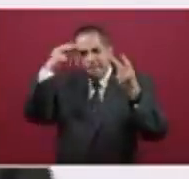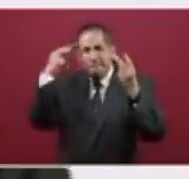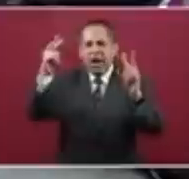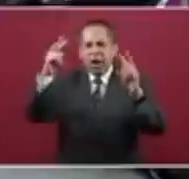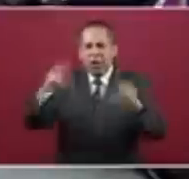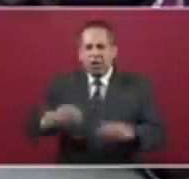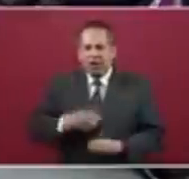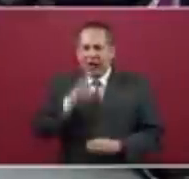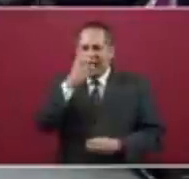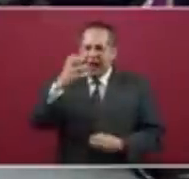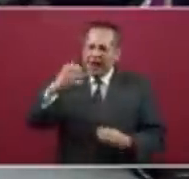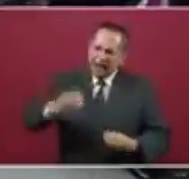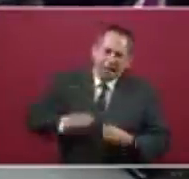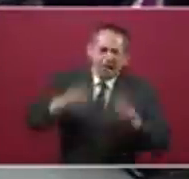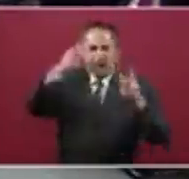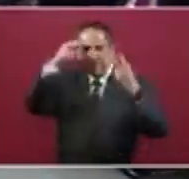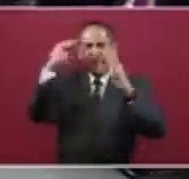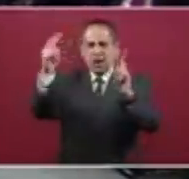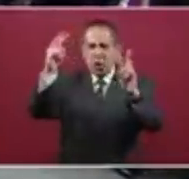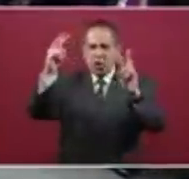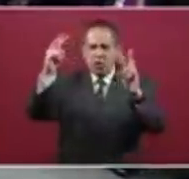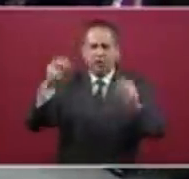viva méxico